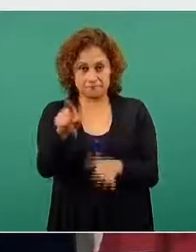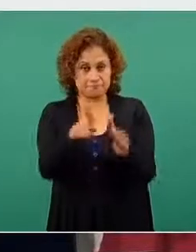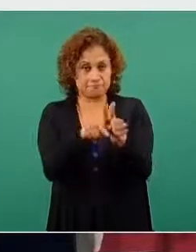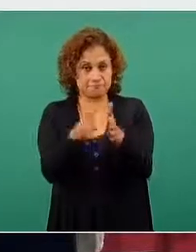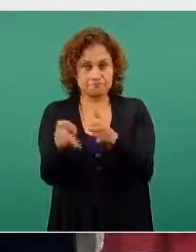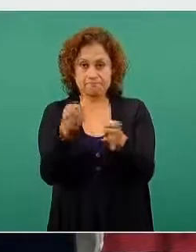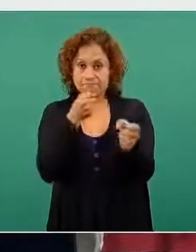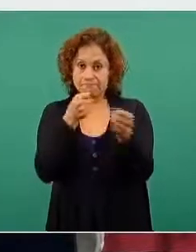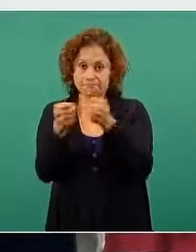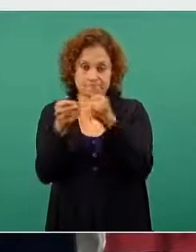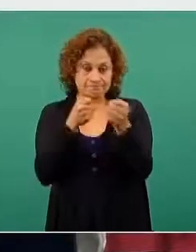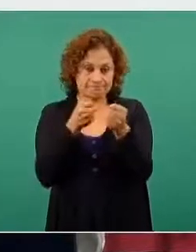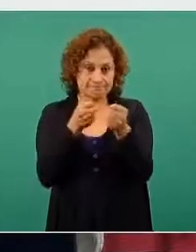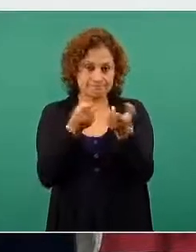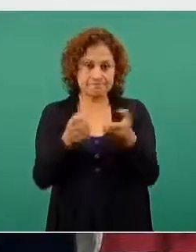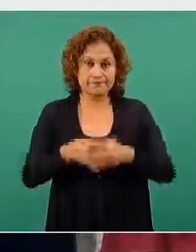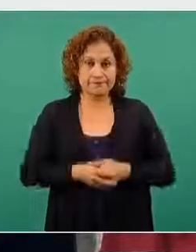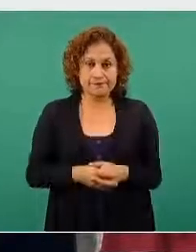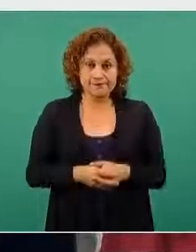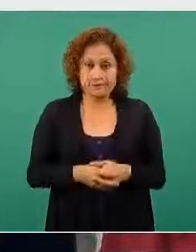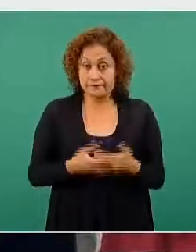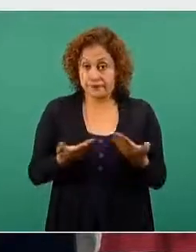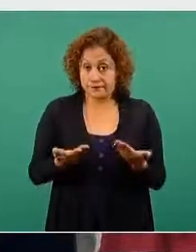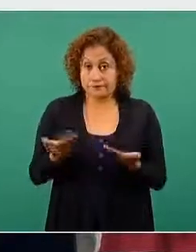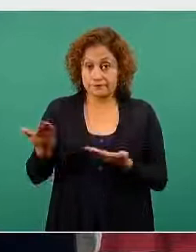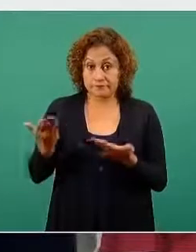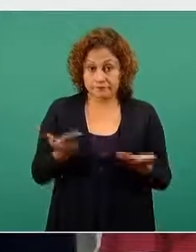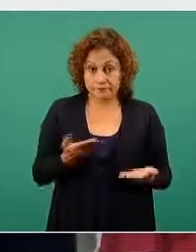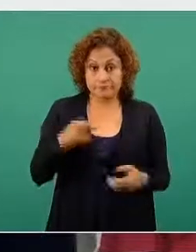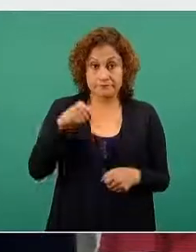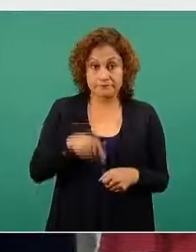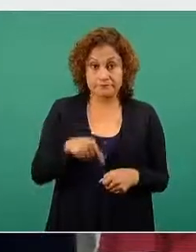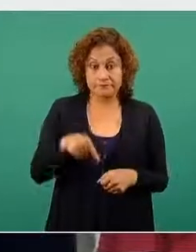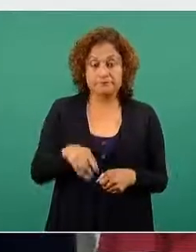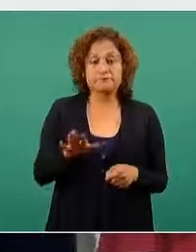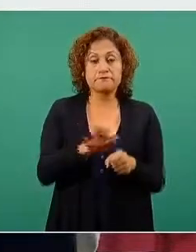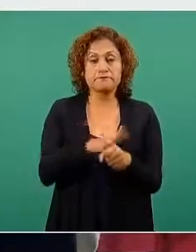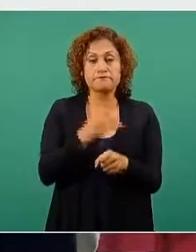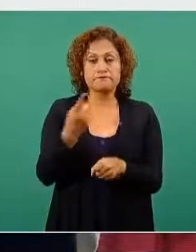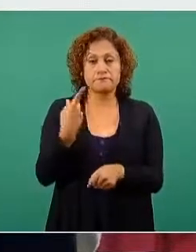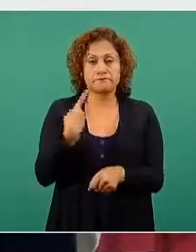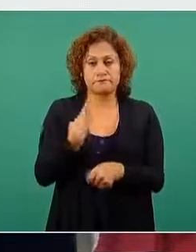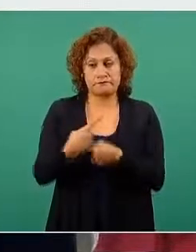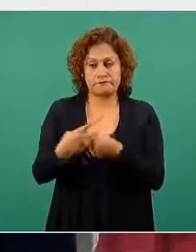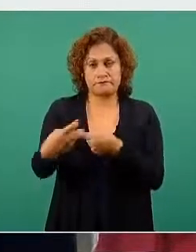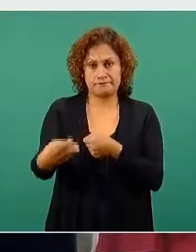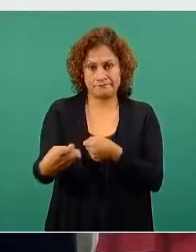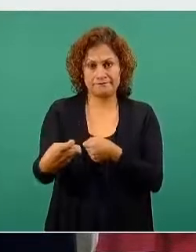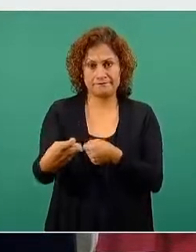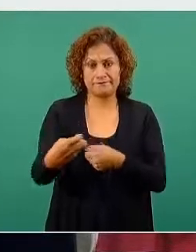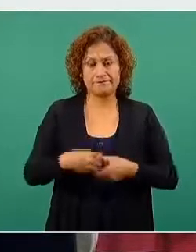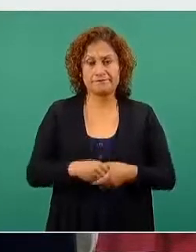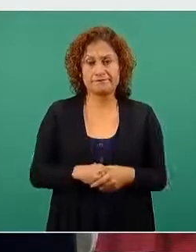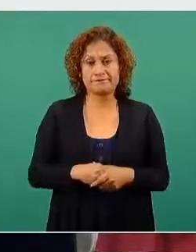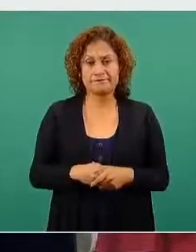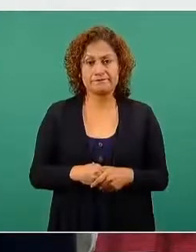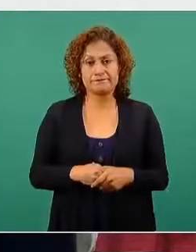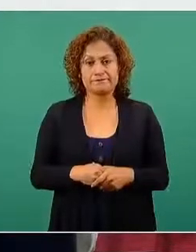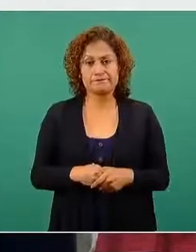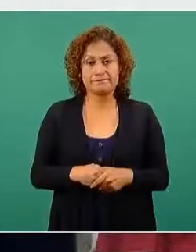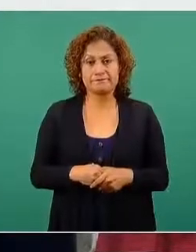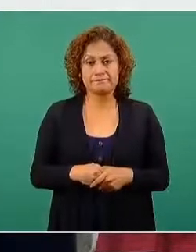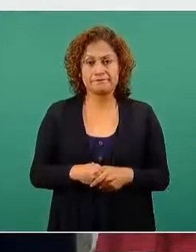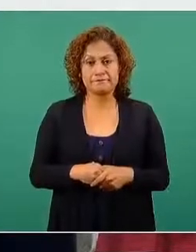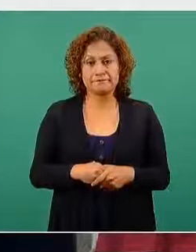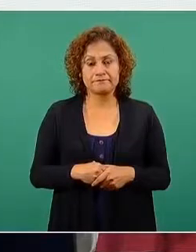comunicación. Y bueno, pues aquí estamos atendiendo la invitación que nos hicieron